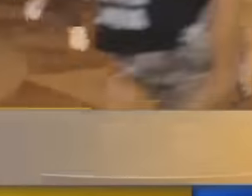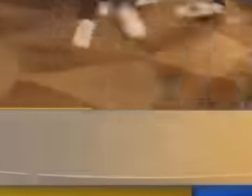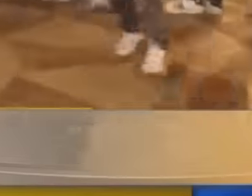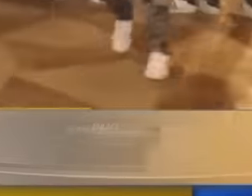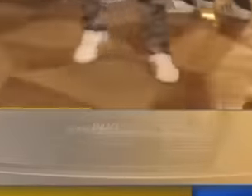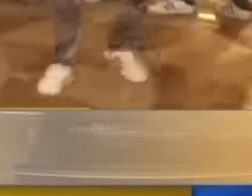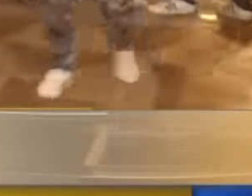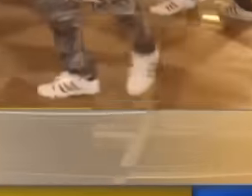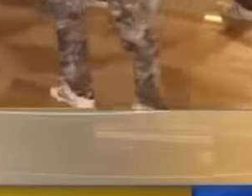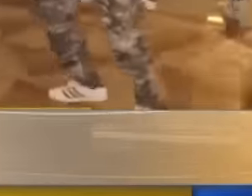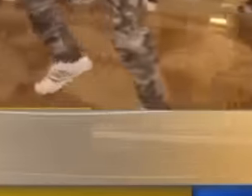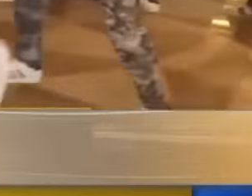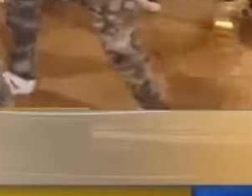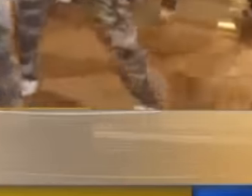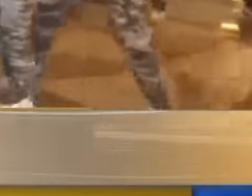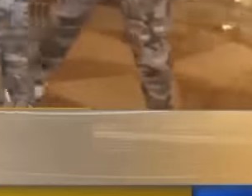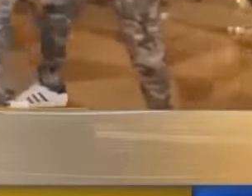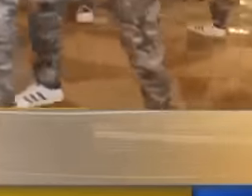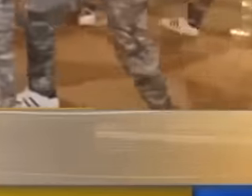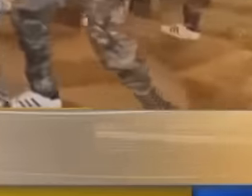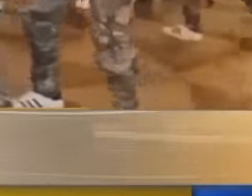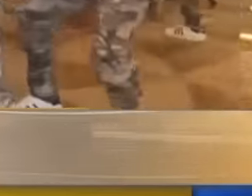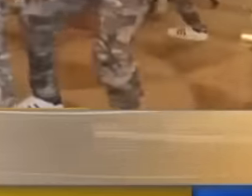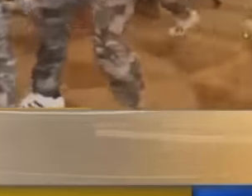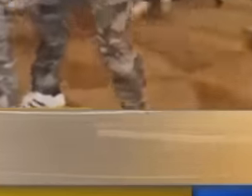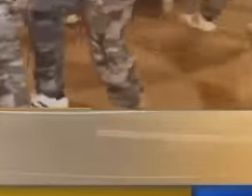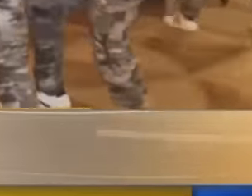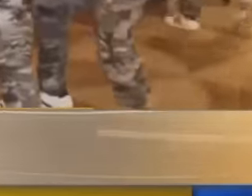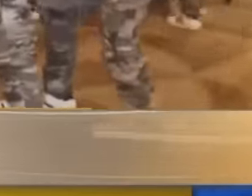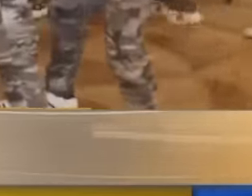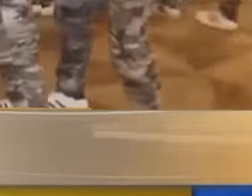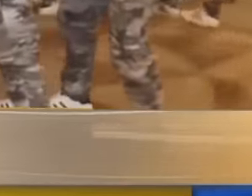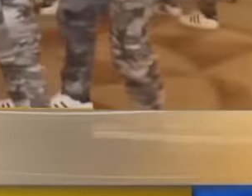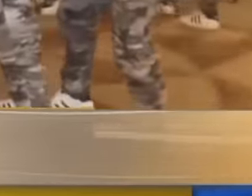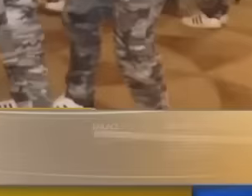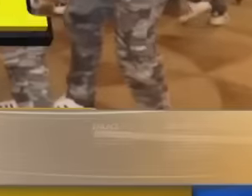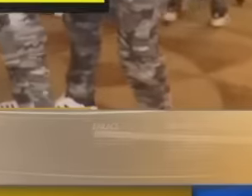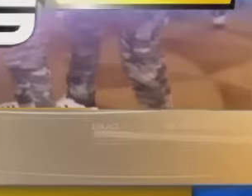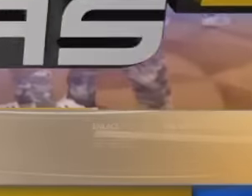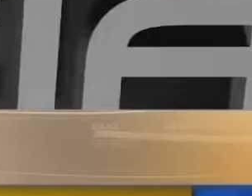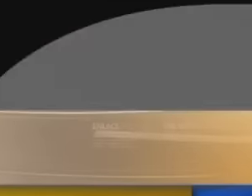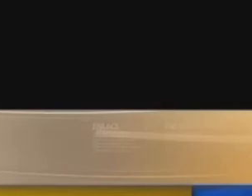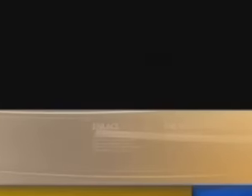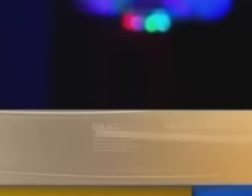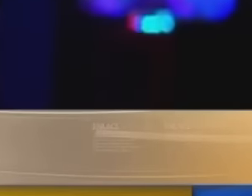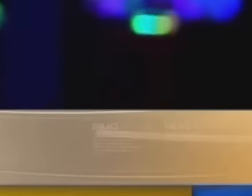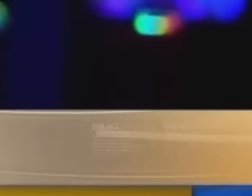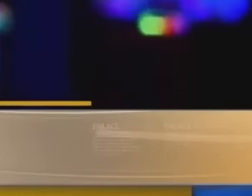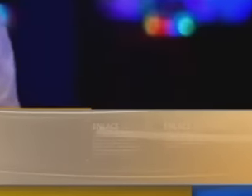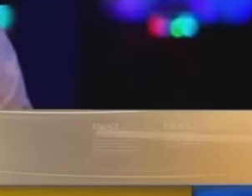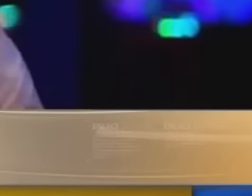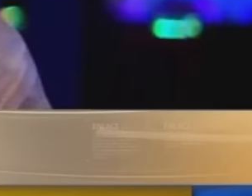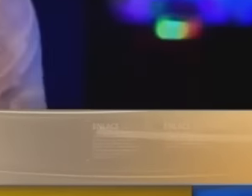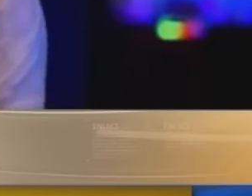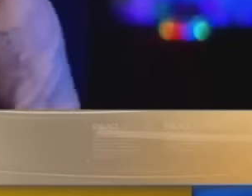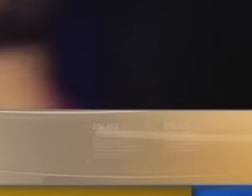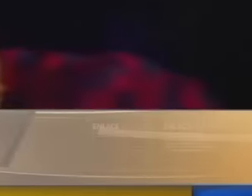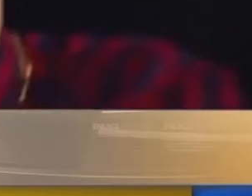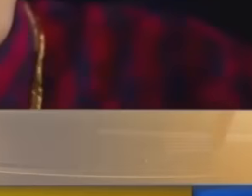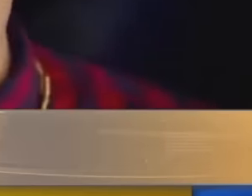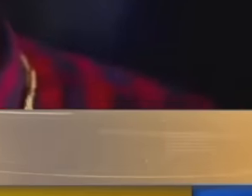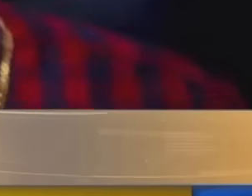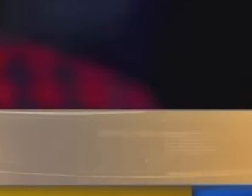detalles del evento que se realizará en Barranca Bermeja los días 23, 24 y 25 de septiembre. Jace, artista bumangués, está de